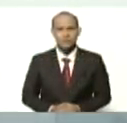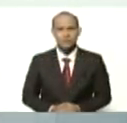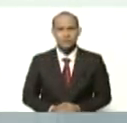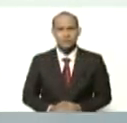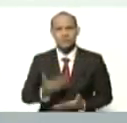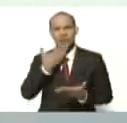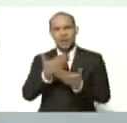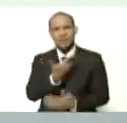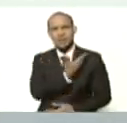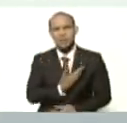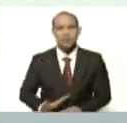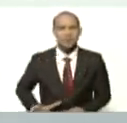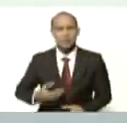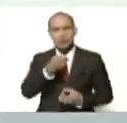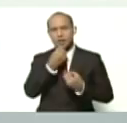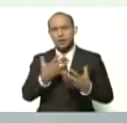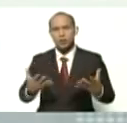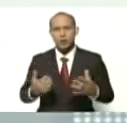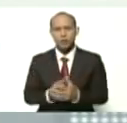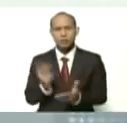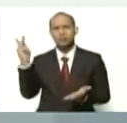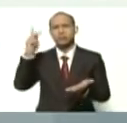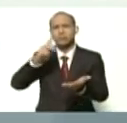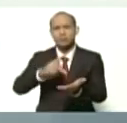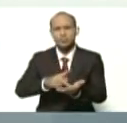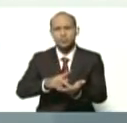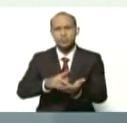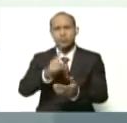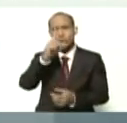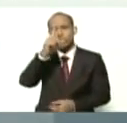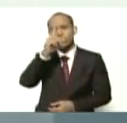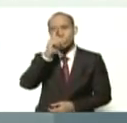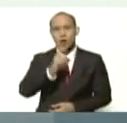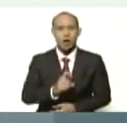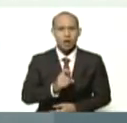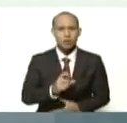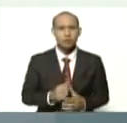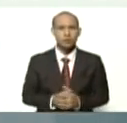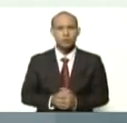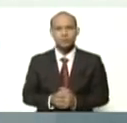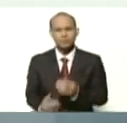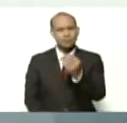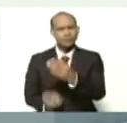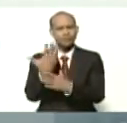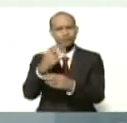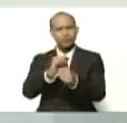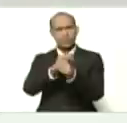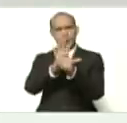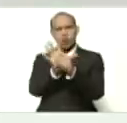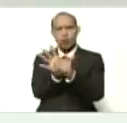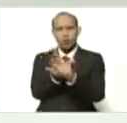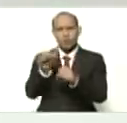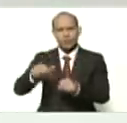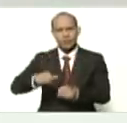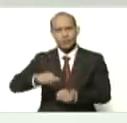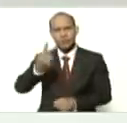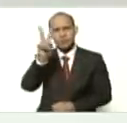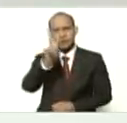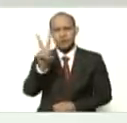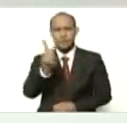o sea presidente bueno llegó ya un año de la aparición de este virus